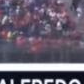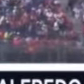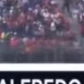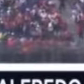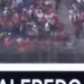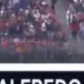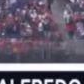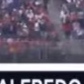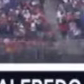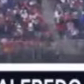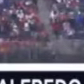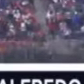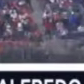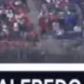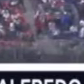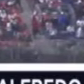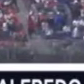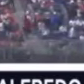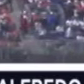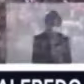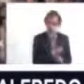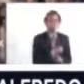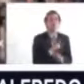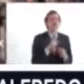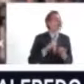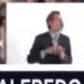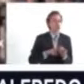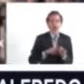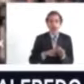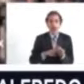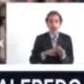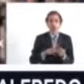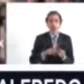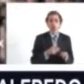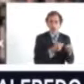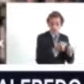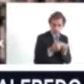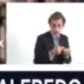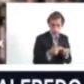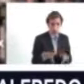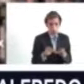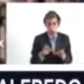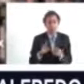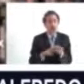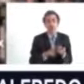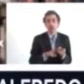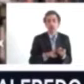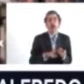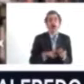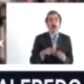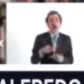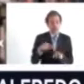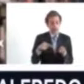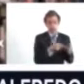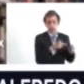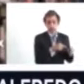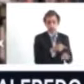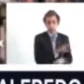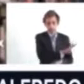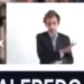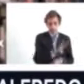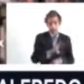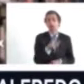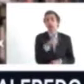recuperar el autódromo y empezar a trabajar en esto. Es muy poco tiempo para el 1 de noviembre, 2 meses, muy poco